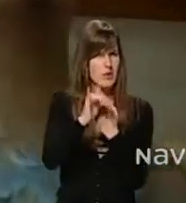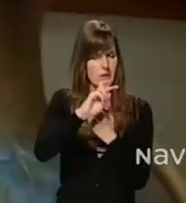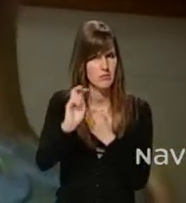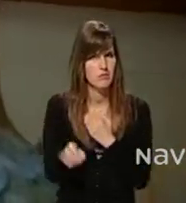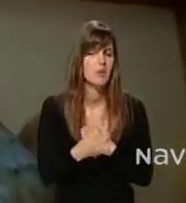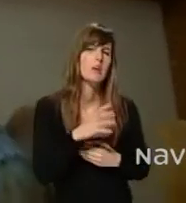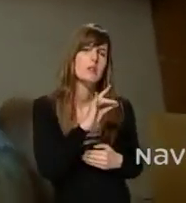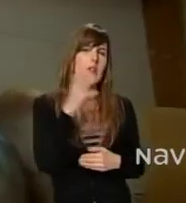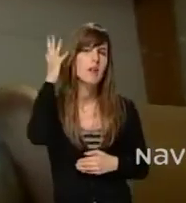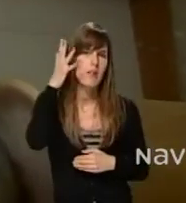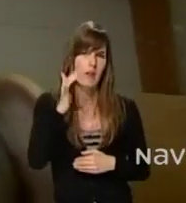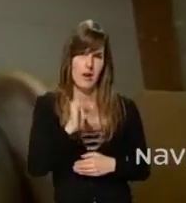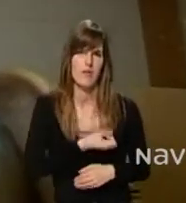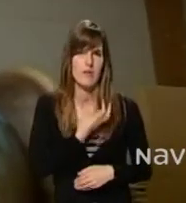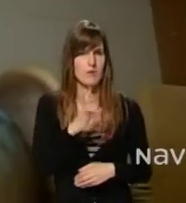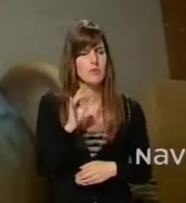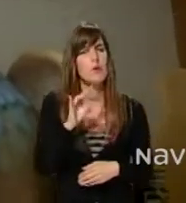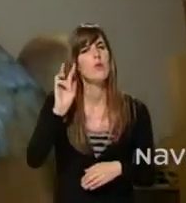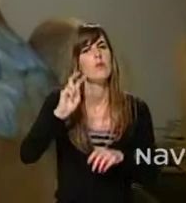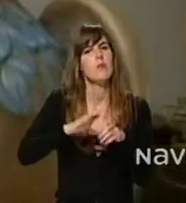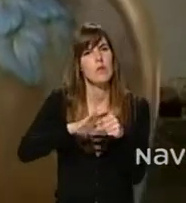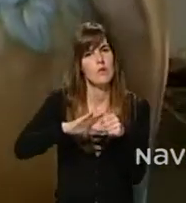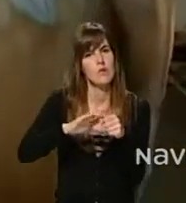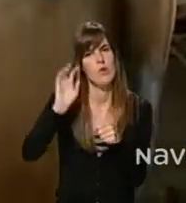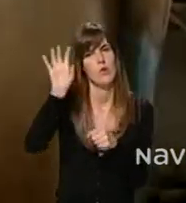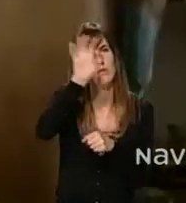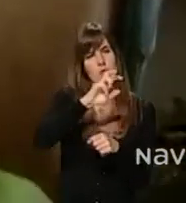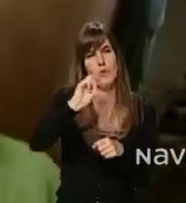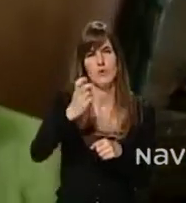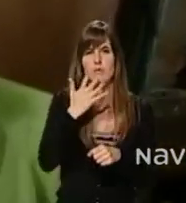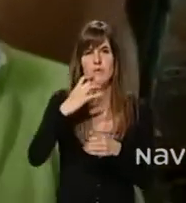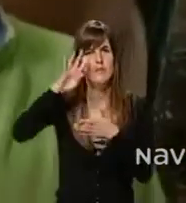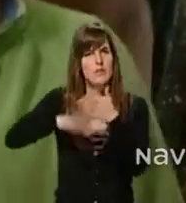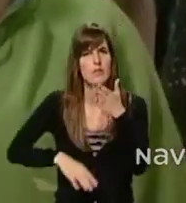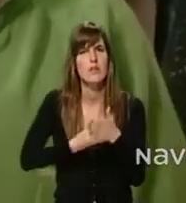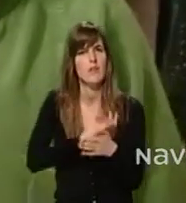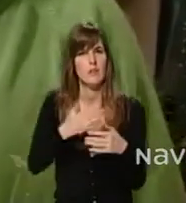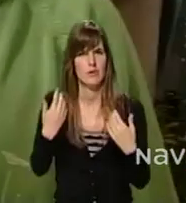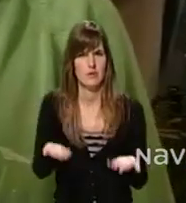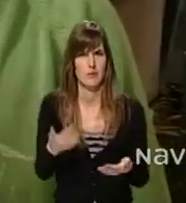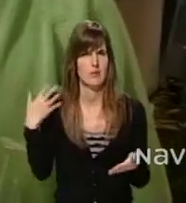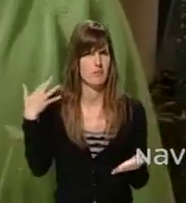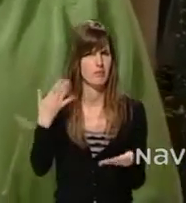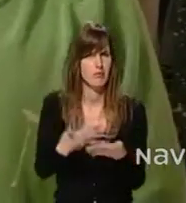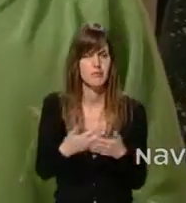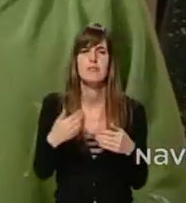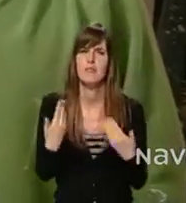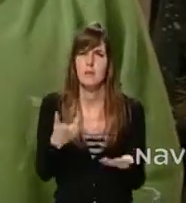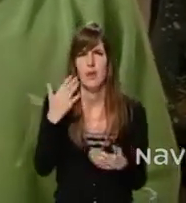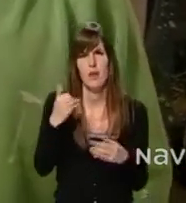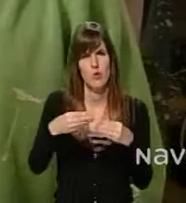pero también hay otras zonas, ¿verdad? Como Cataluña, por ejemplo, que hay una afición tremenda a los gigantes, desde muy antiguo también, hay